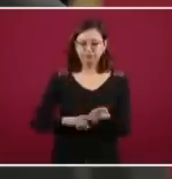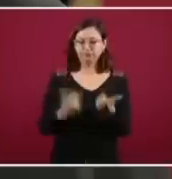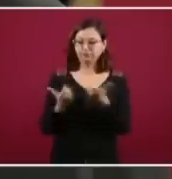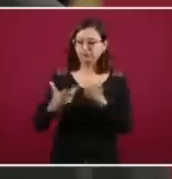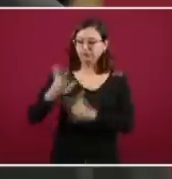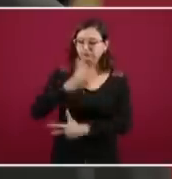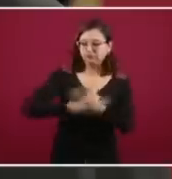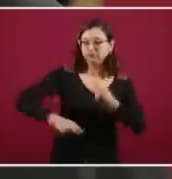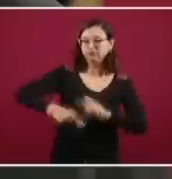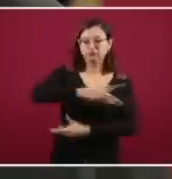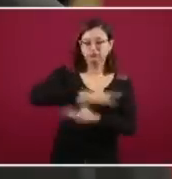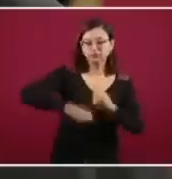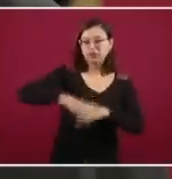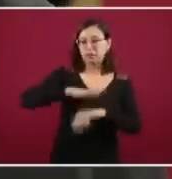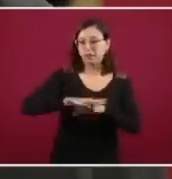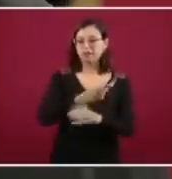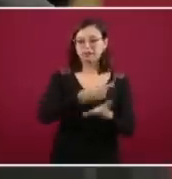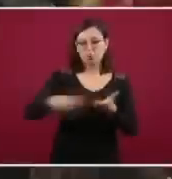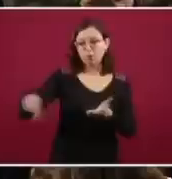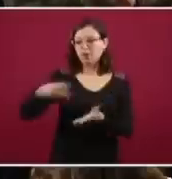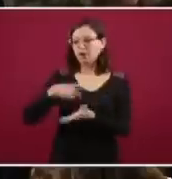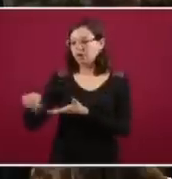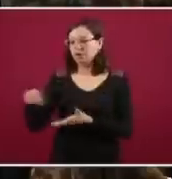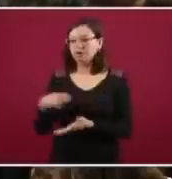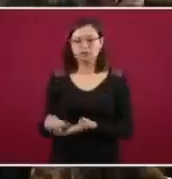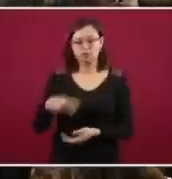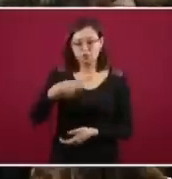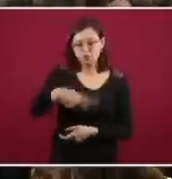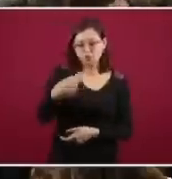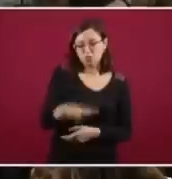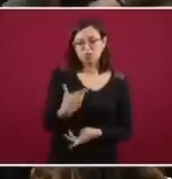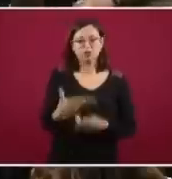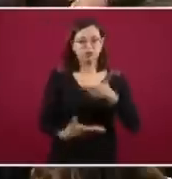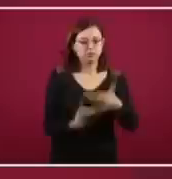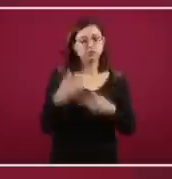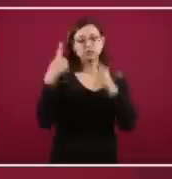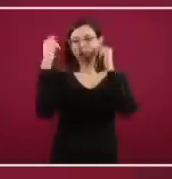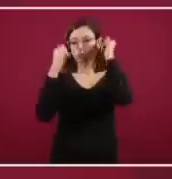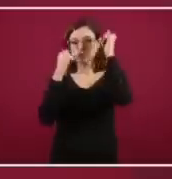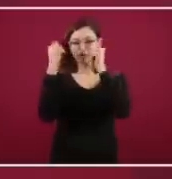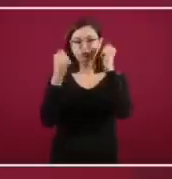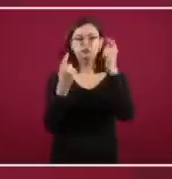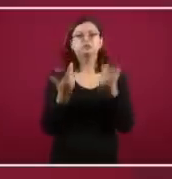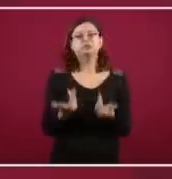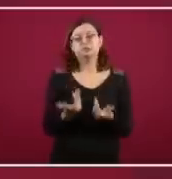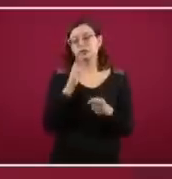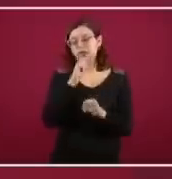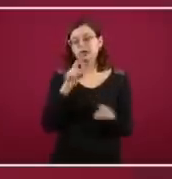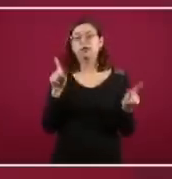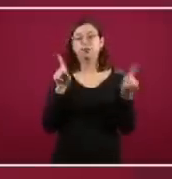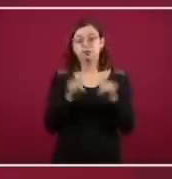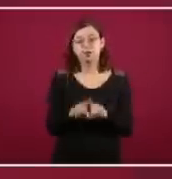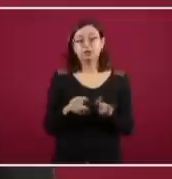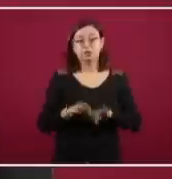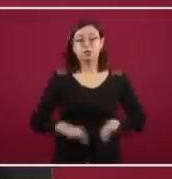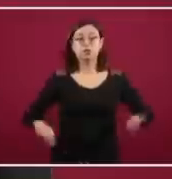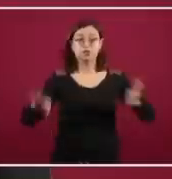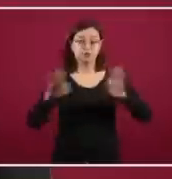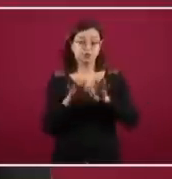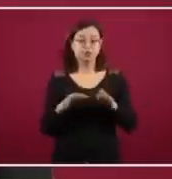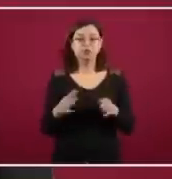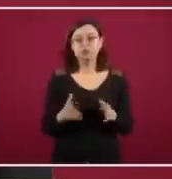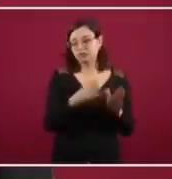oferta de productos mexicanos, así sea de servicios o de turismo, que ese es otro de los rubros que también